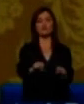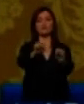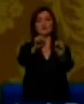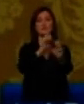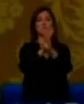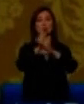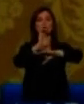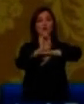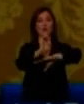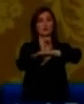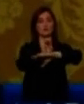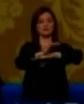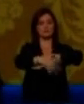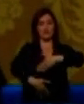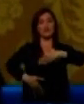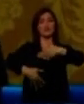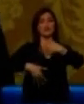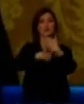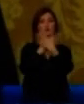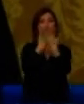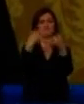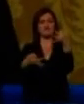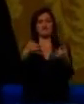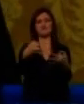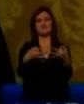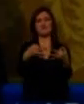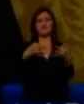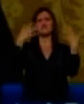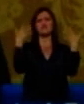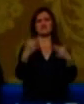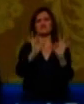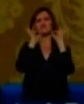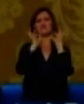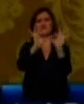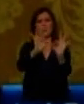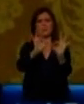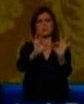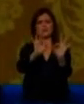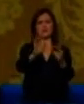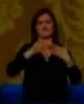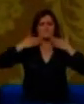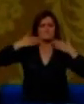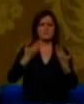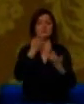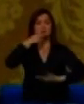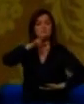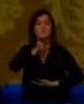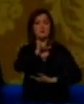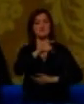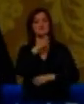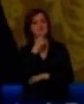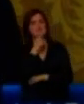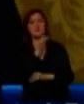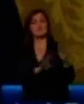hablar en el Ecuador y en la región de una justicia con mayúsculas, una justicia que podemos ver y la podemos